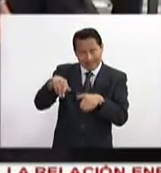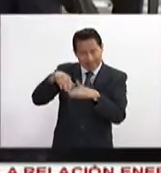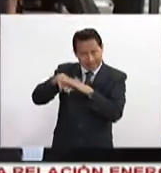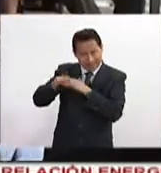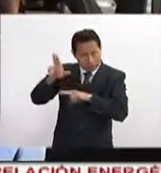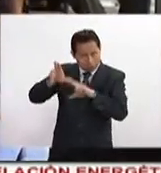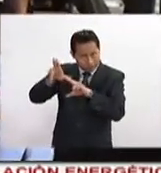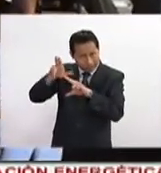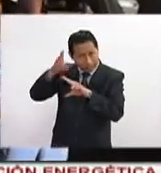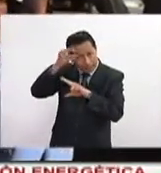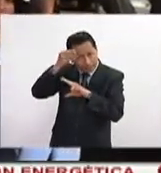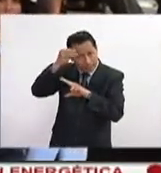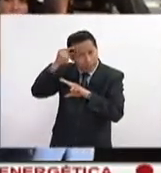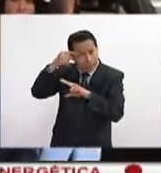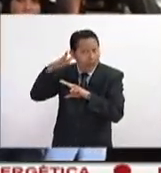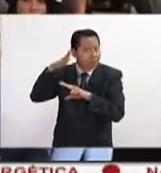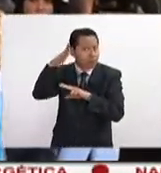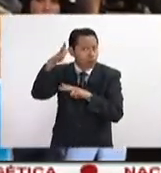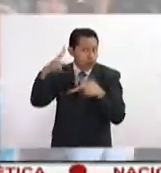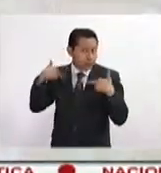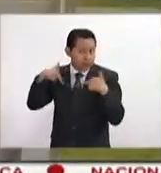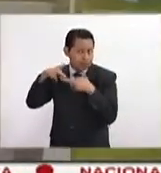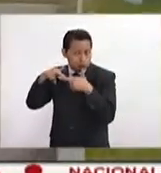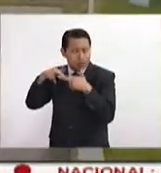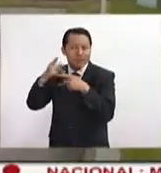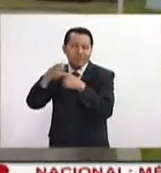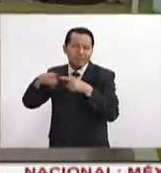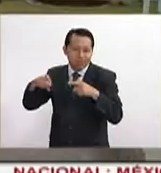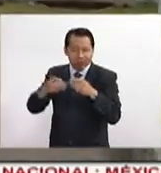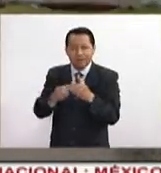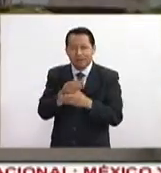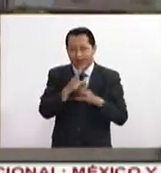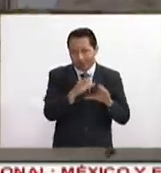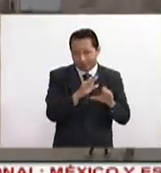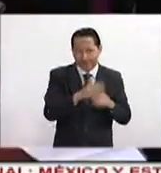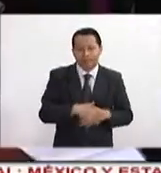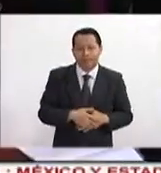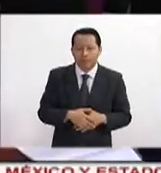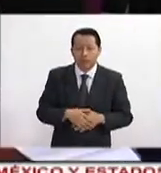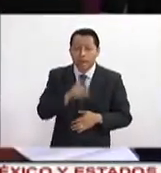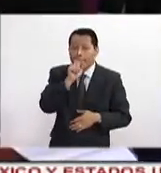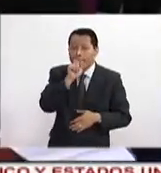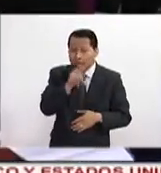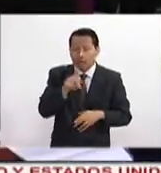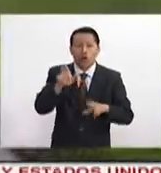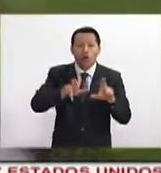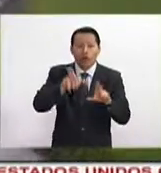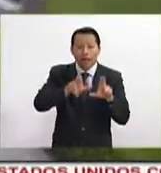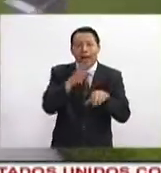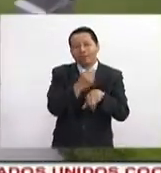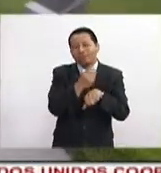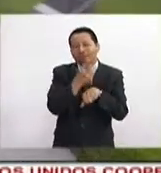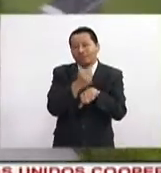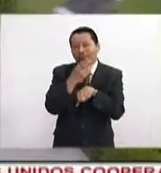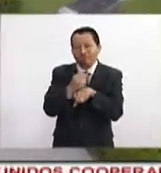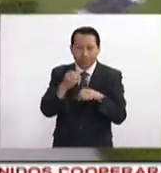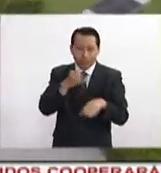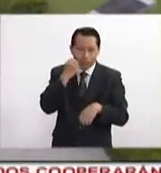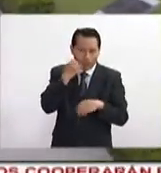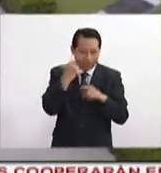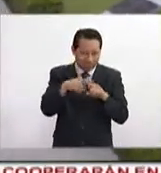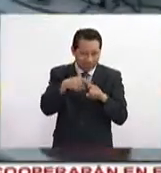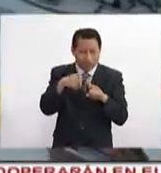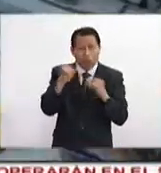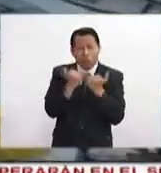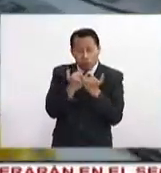maestros en las normales y lo que tienen que enseñar. Asimismo, se mejorará la infraestructura de las normales y, para reconocer